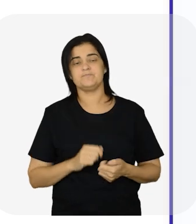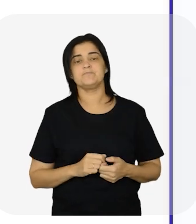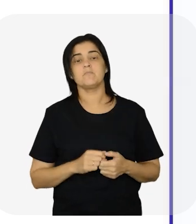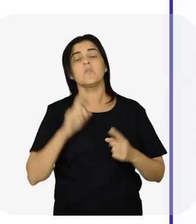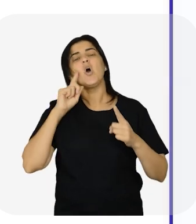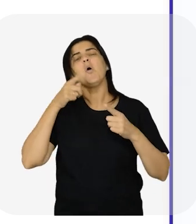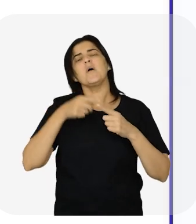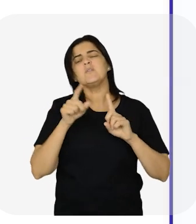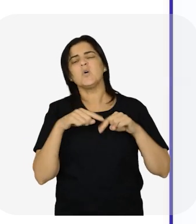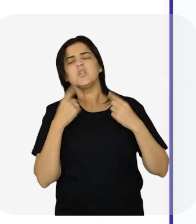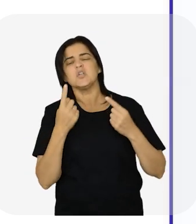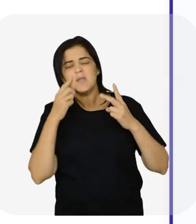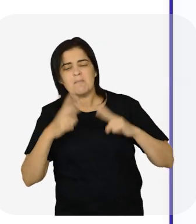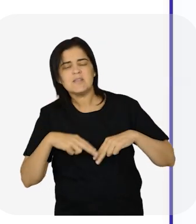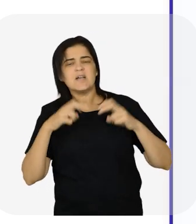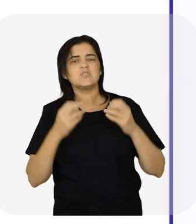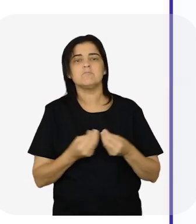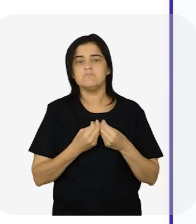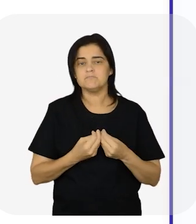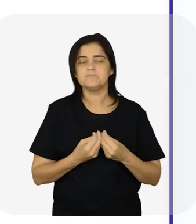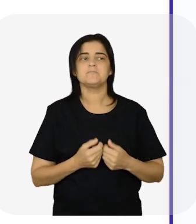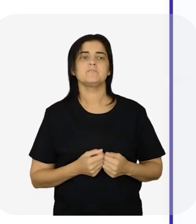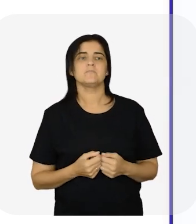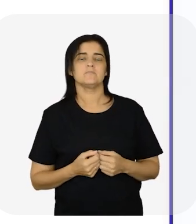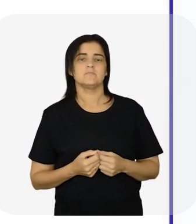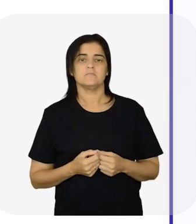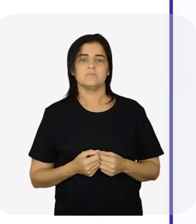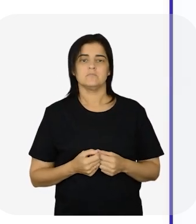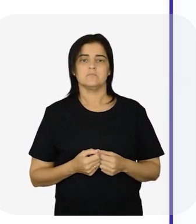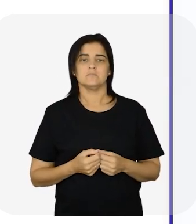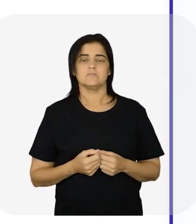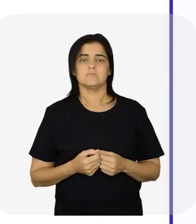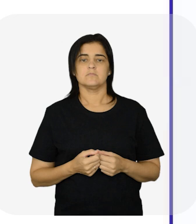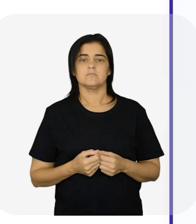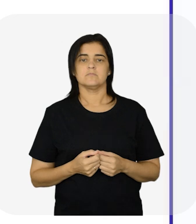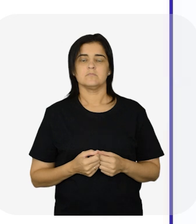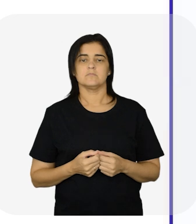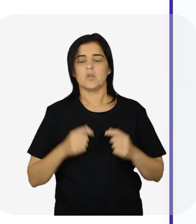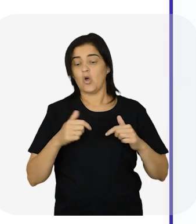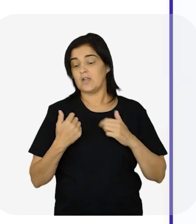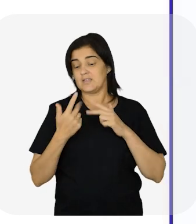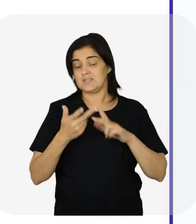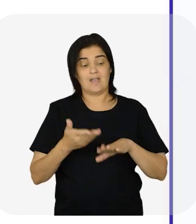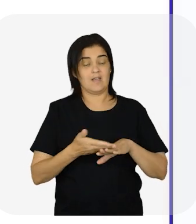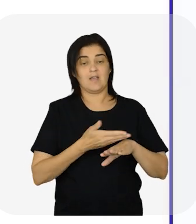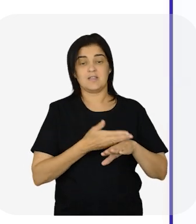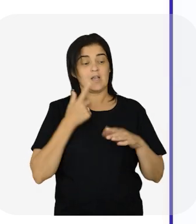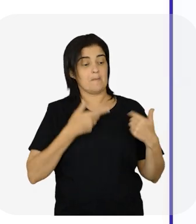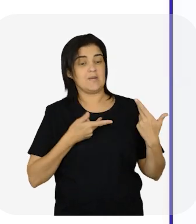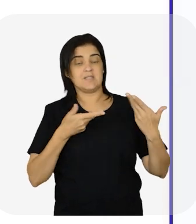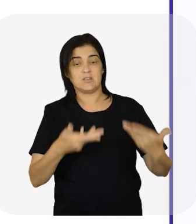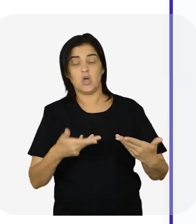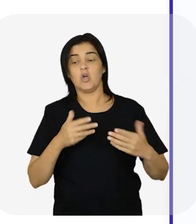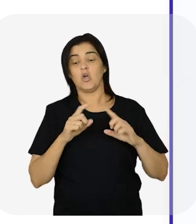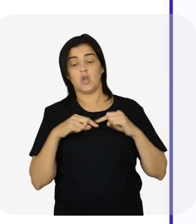El objetivo nuestro de la investigación, primero que nada, lo que decía hoy quien nos presentó,